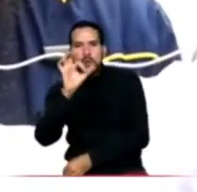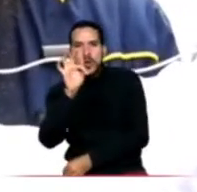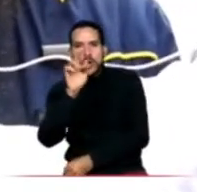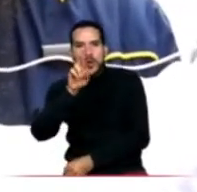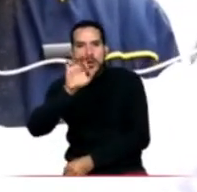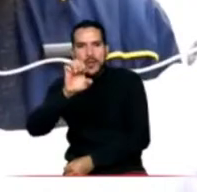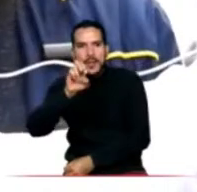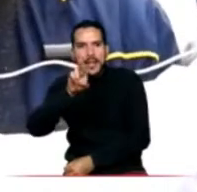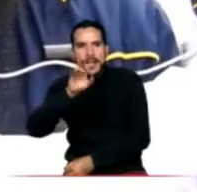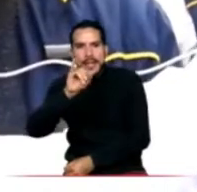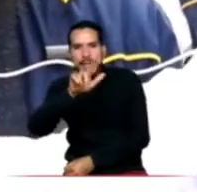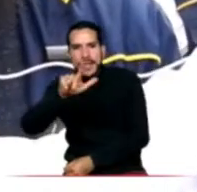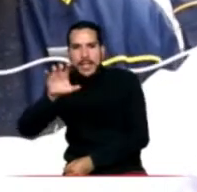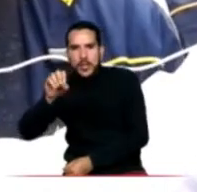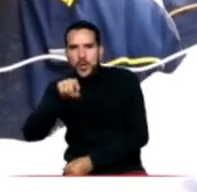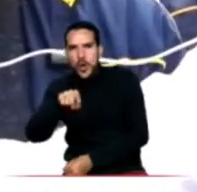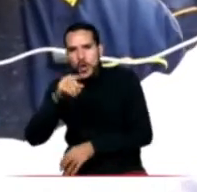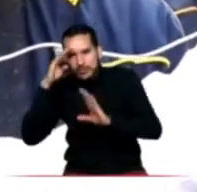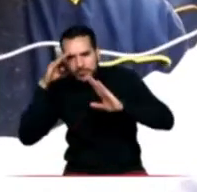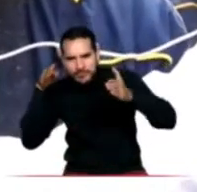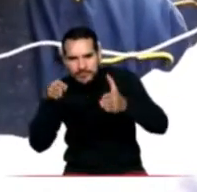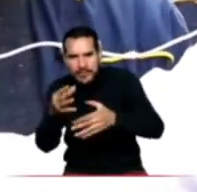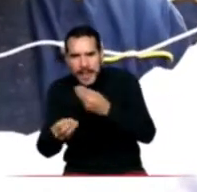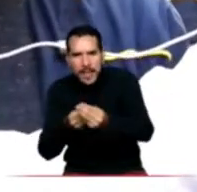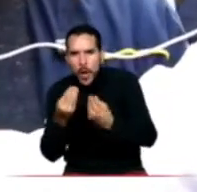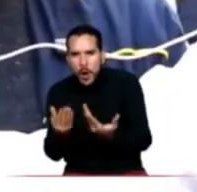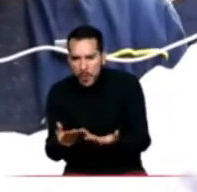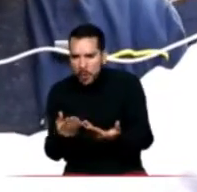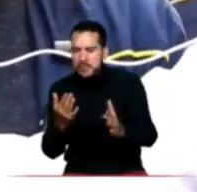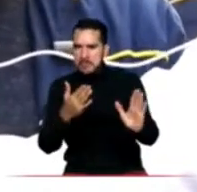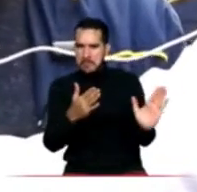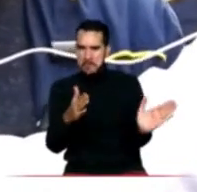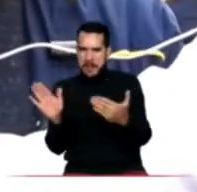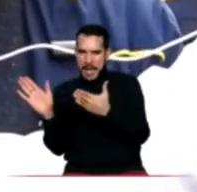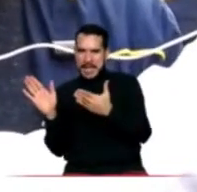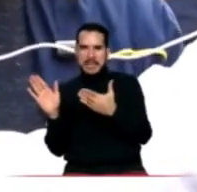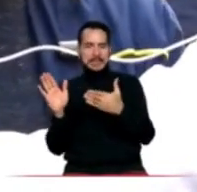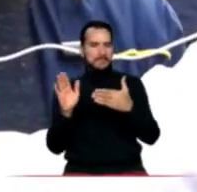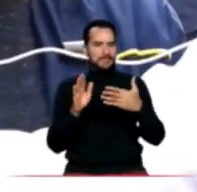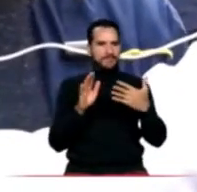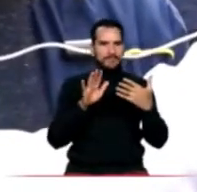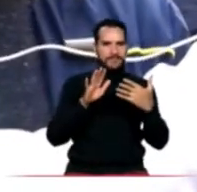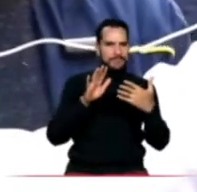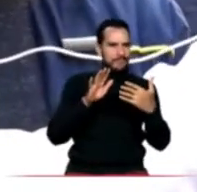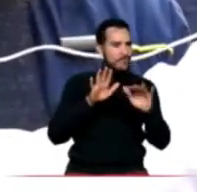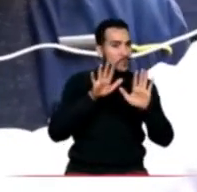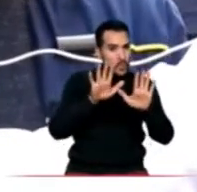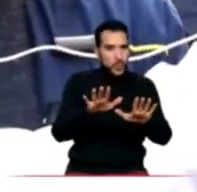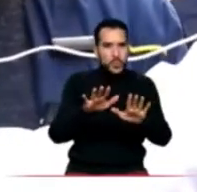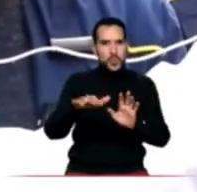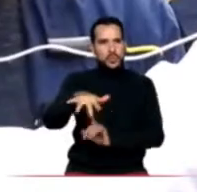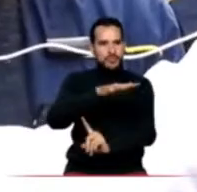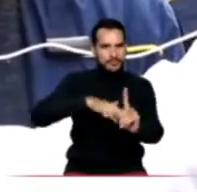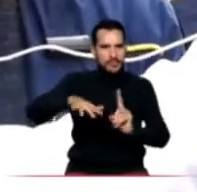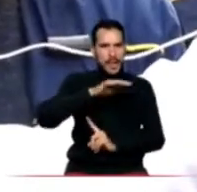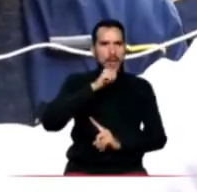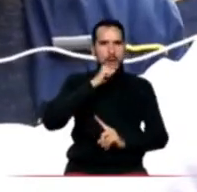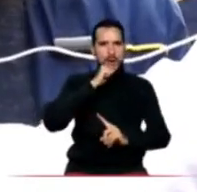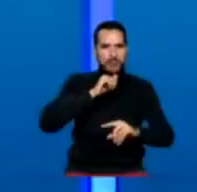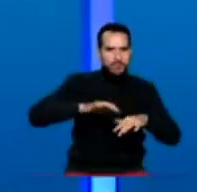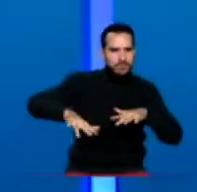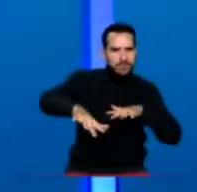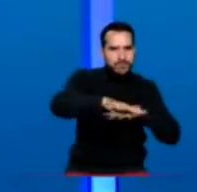nueva realidad y pensando en la planeación alrededor del agua, el ordenamiento del territorio alrededor del